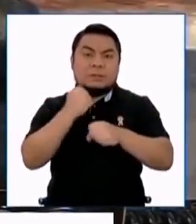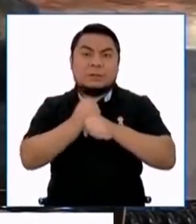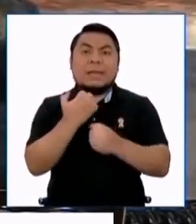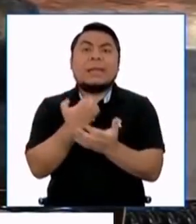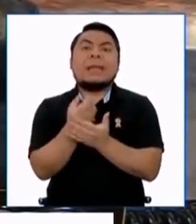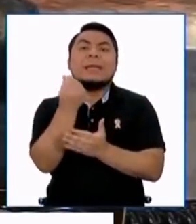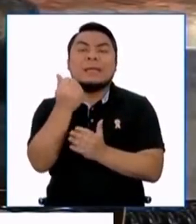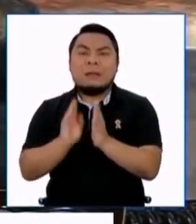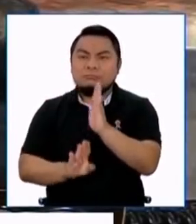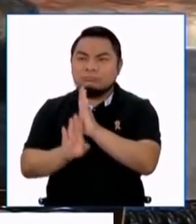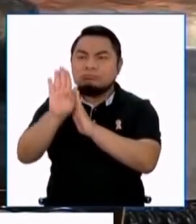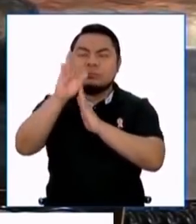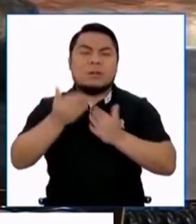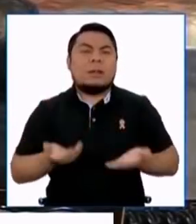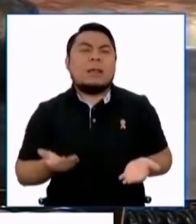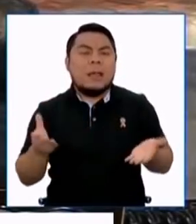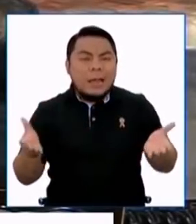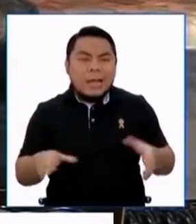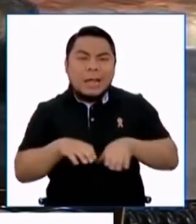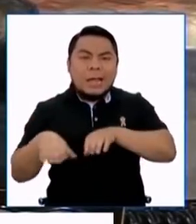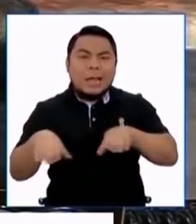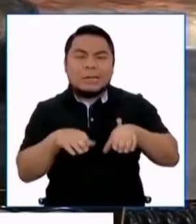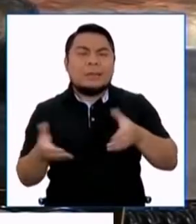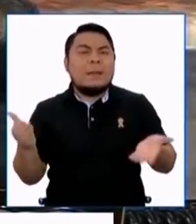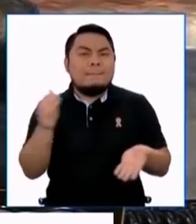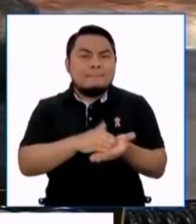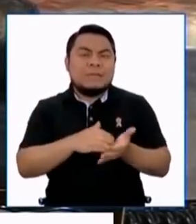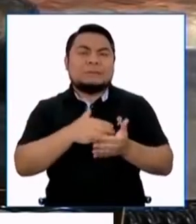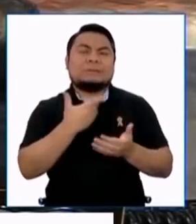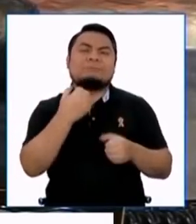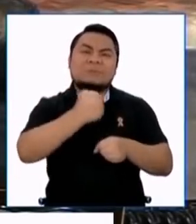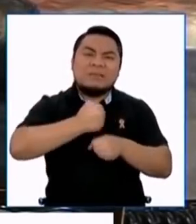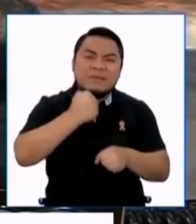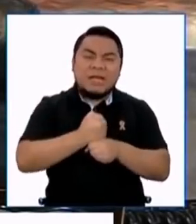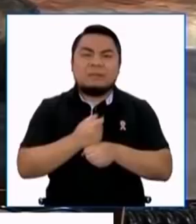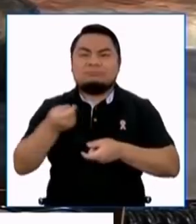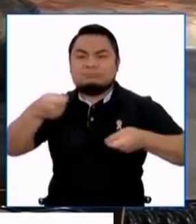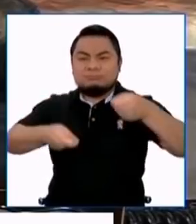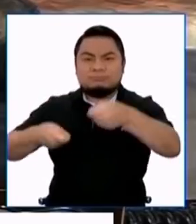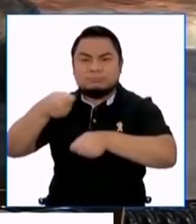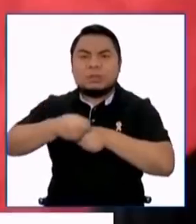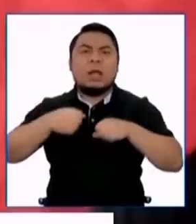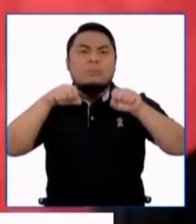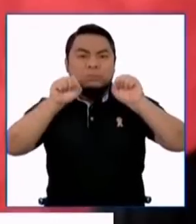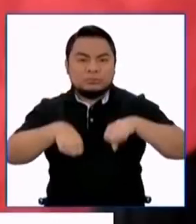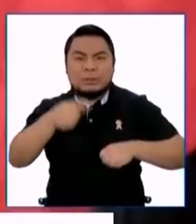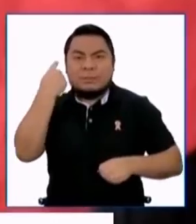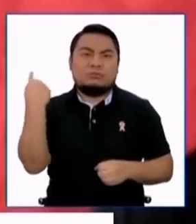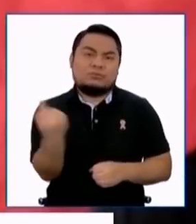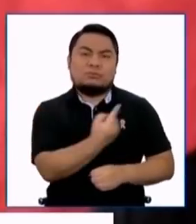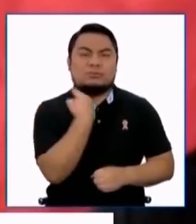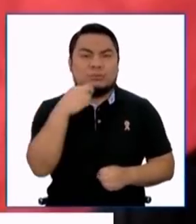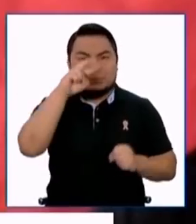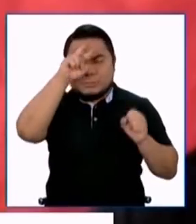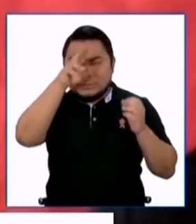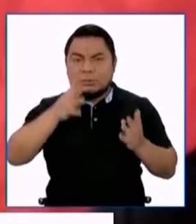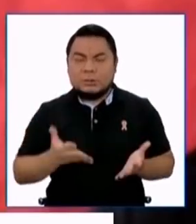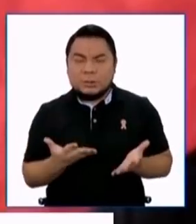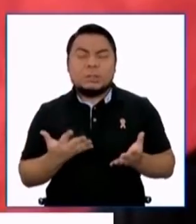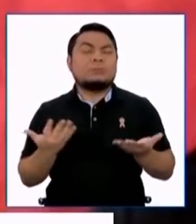crezca, generando más inversión, más trabajo y posibilidades para todos.